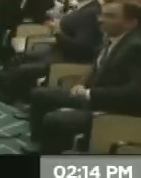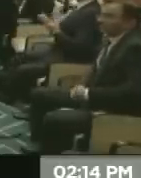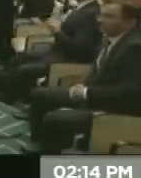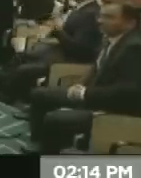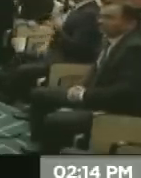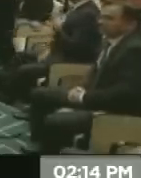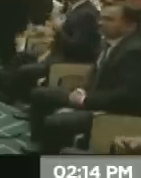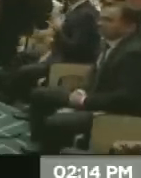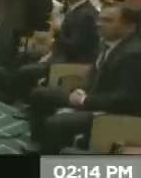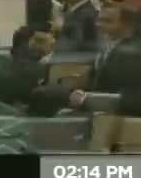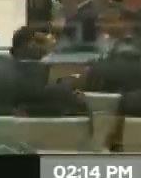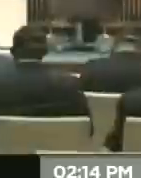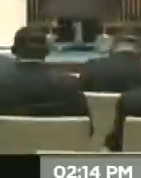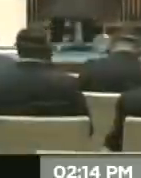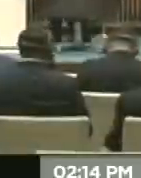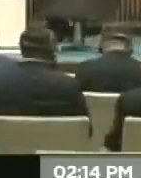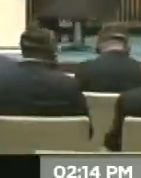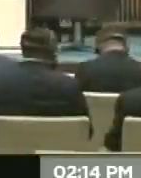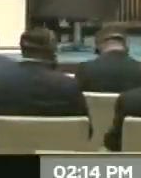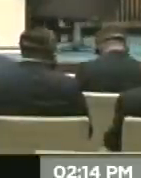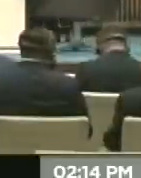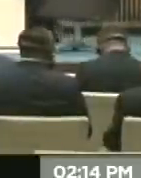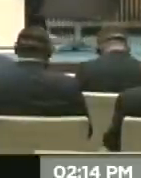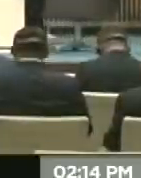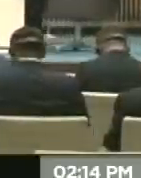estamos invitando para la firma, por favor.